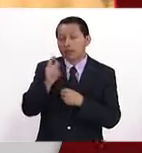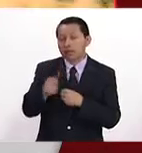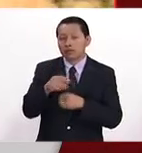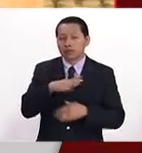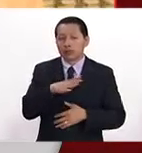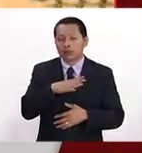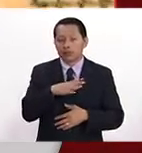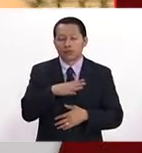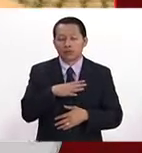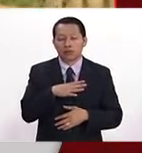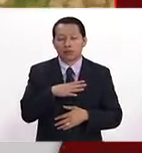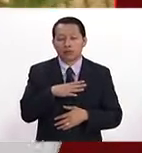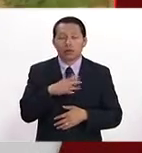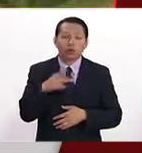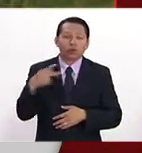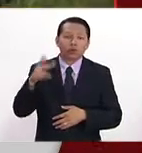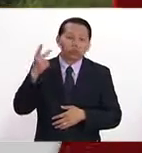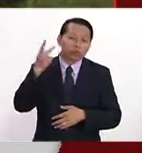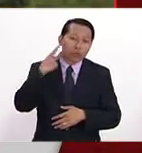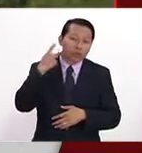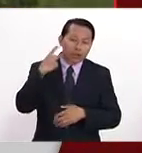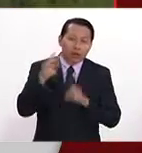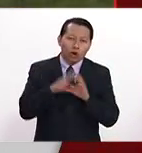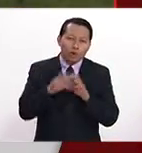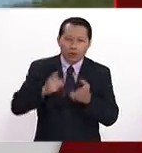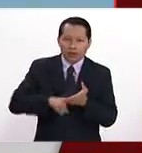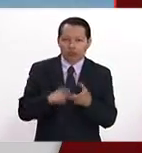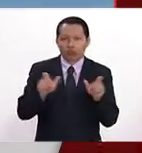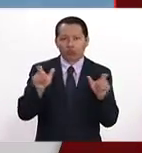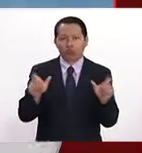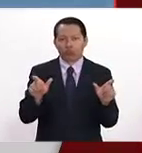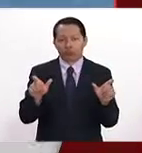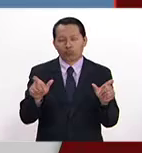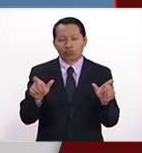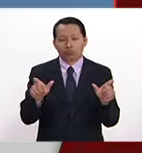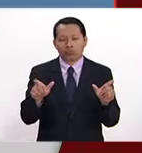su política de autoseguridad.